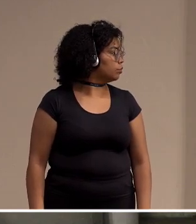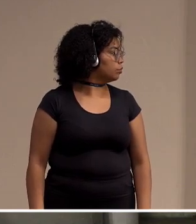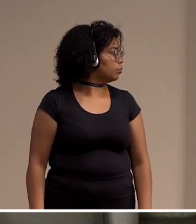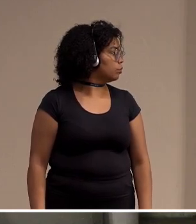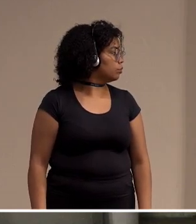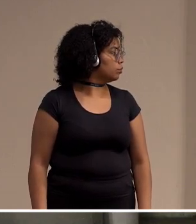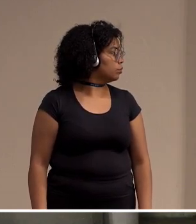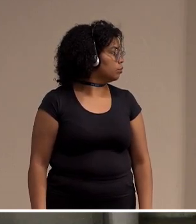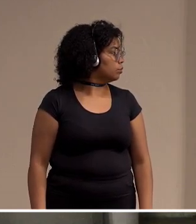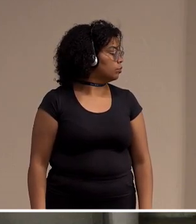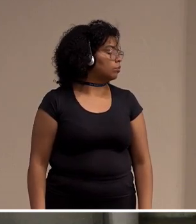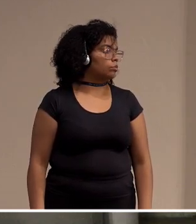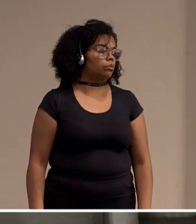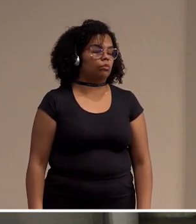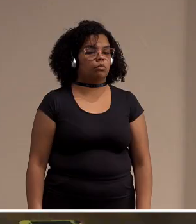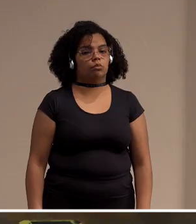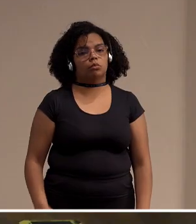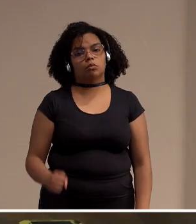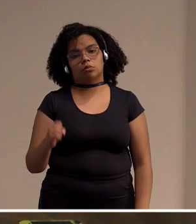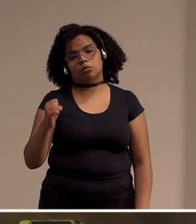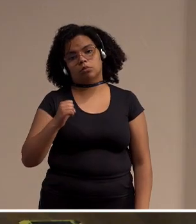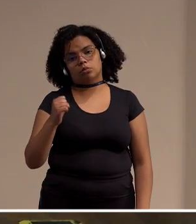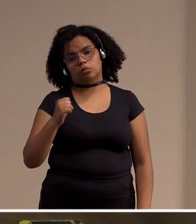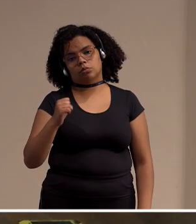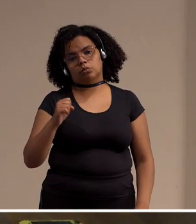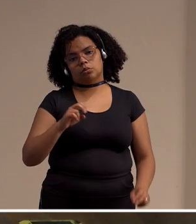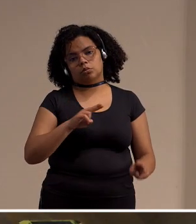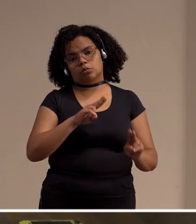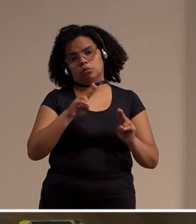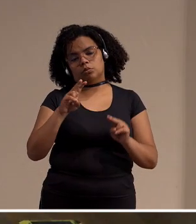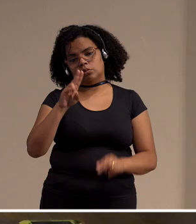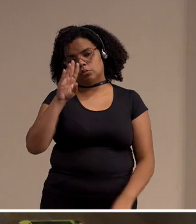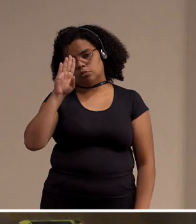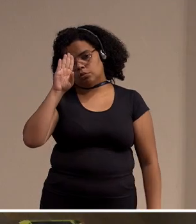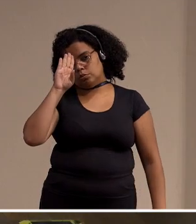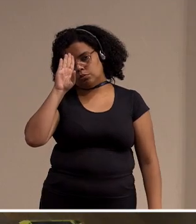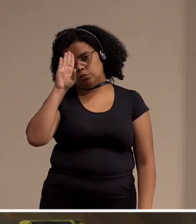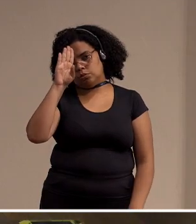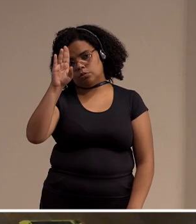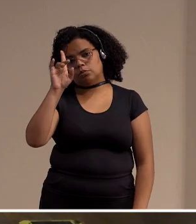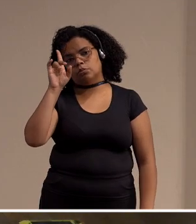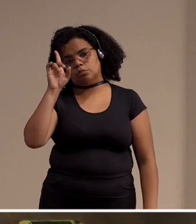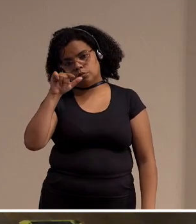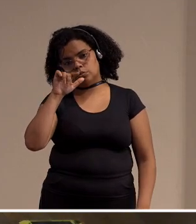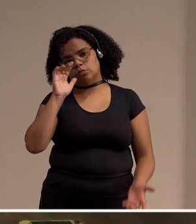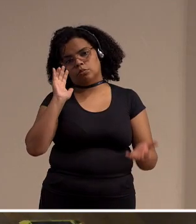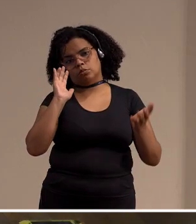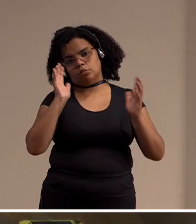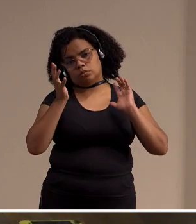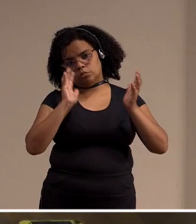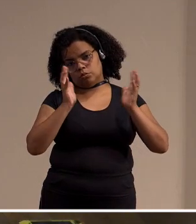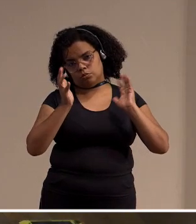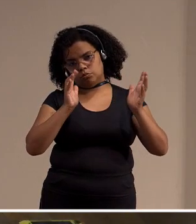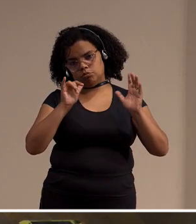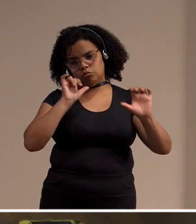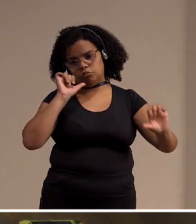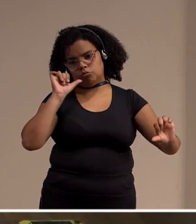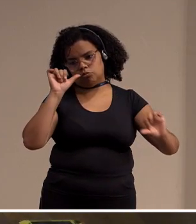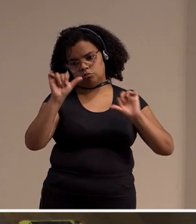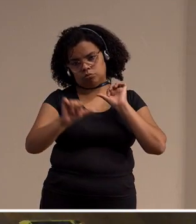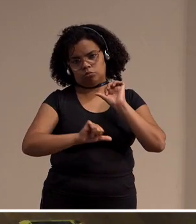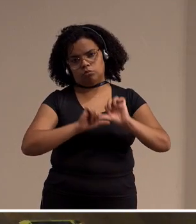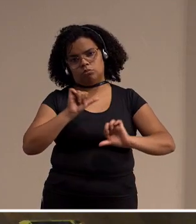uno de los temas principales del libro es la mudanza climática, y yo quería escribir sobre dos geografías muy importantes en la literatura argentina,